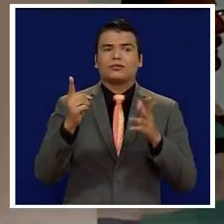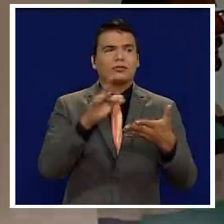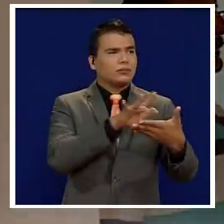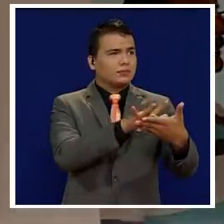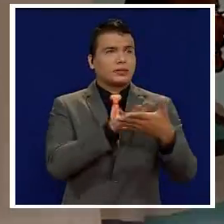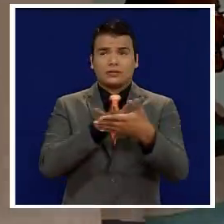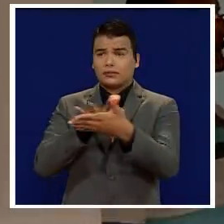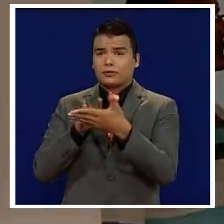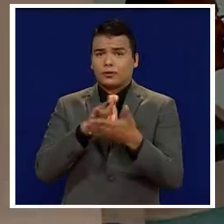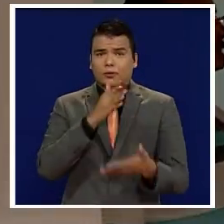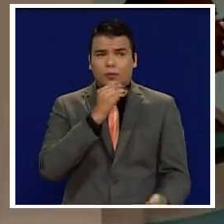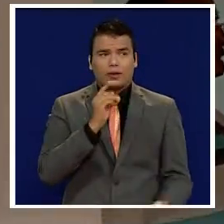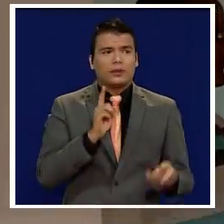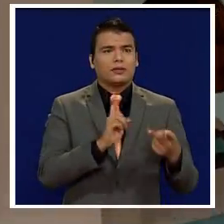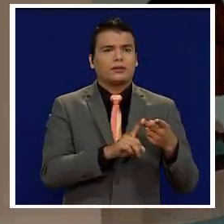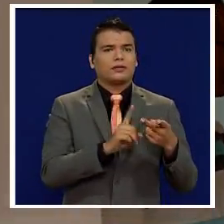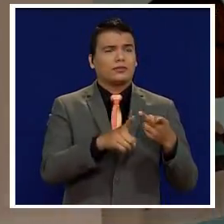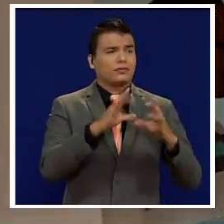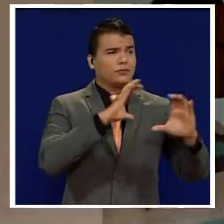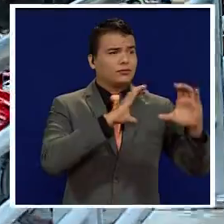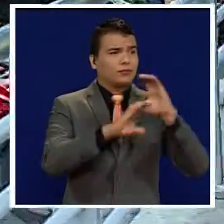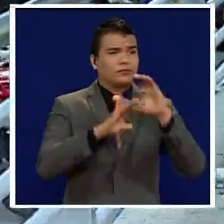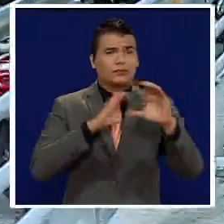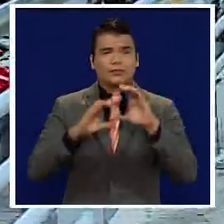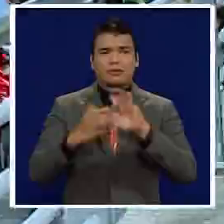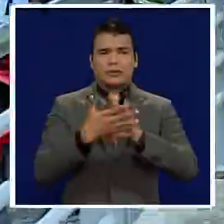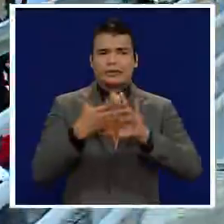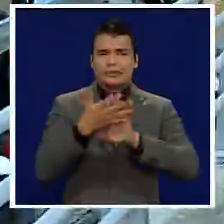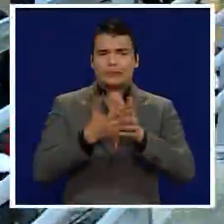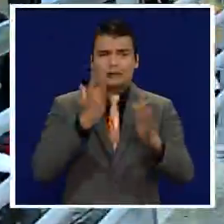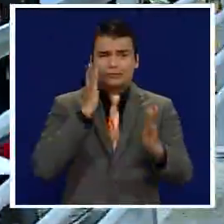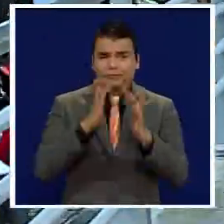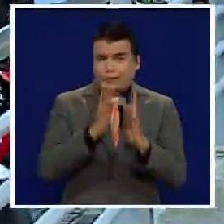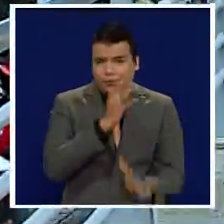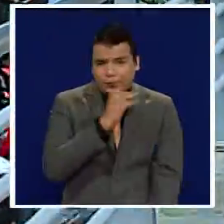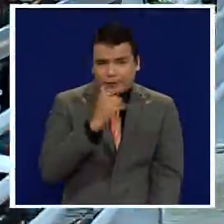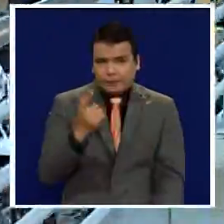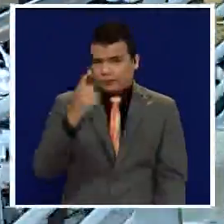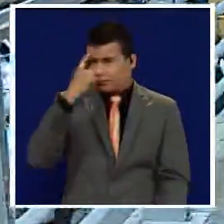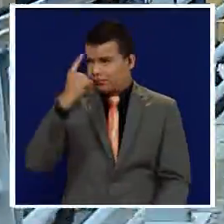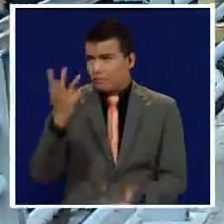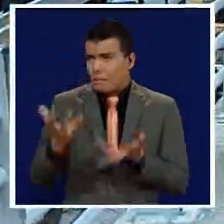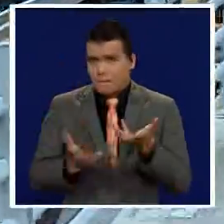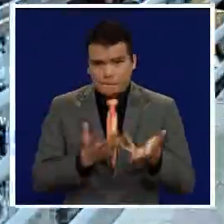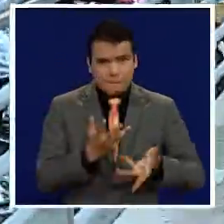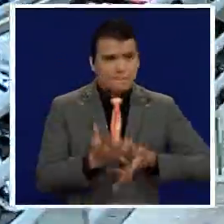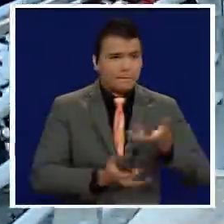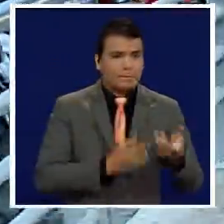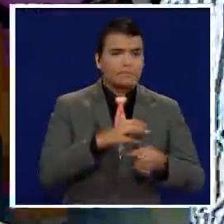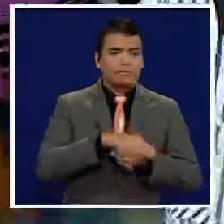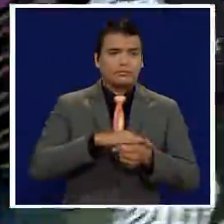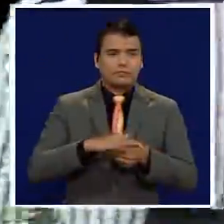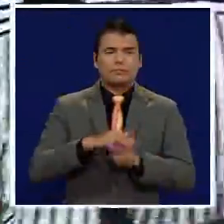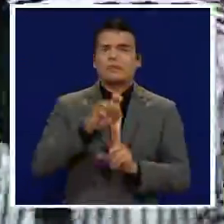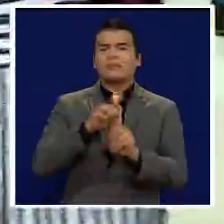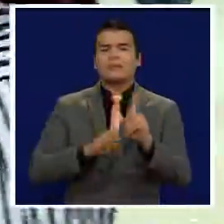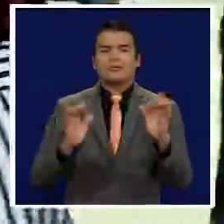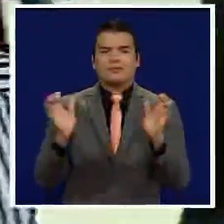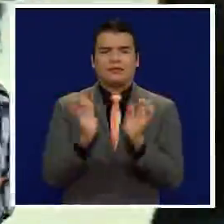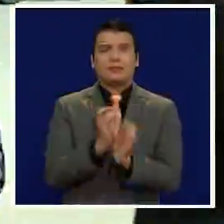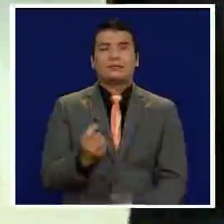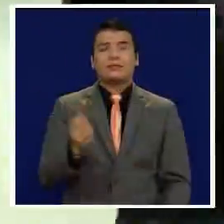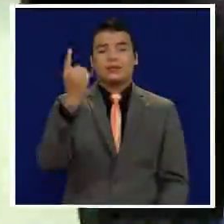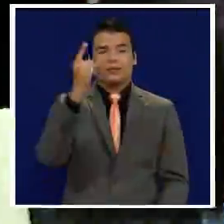señalética, no hay comunicación en lengua de señas. Las paradojas han rodeado la situación. En el mes de mayo se llevó a cabo la